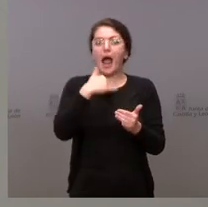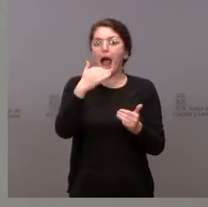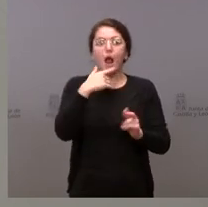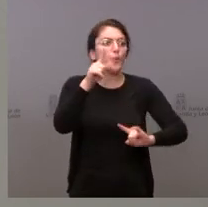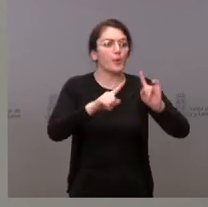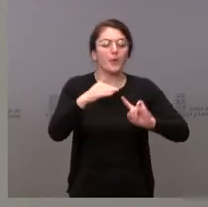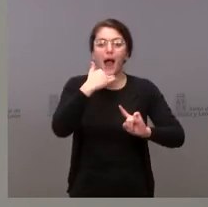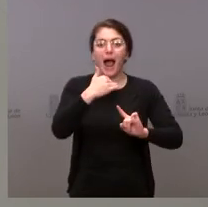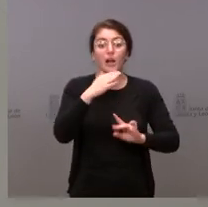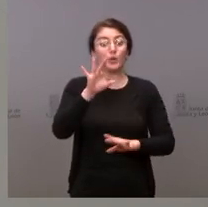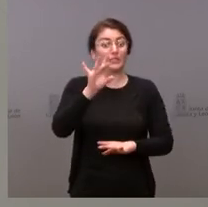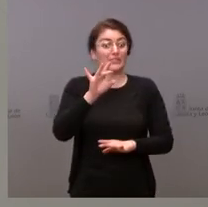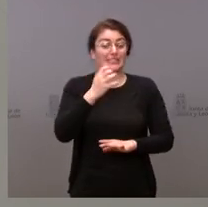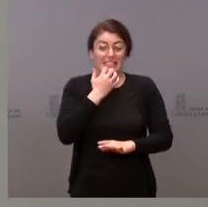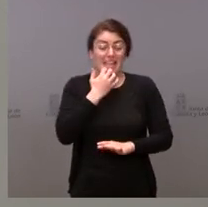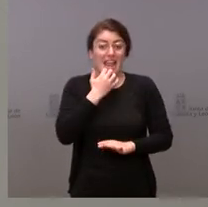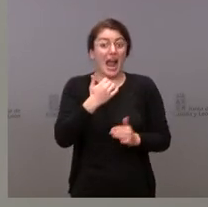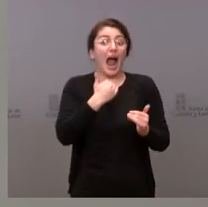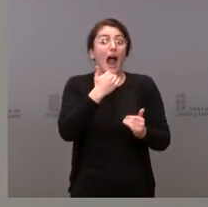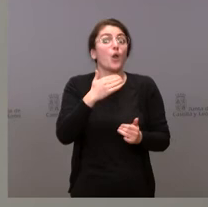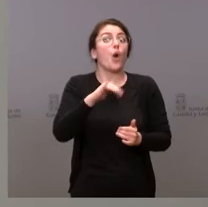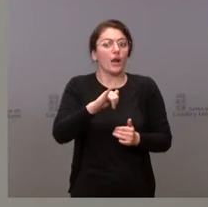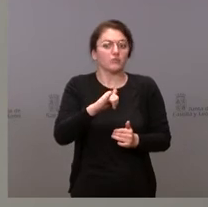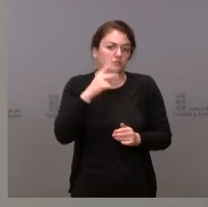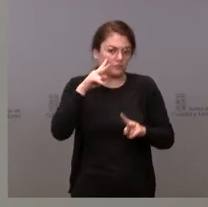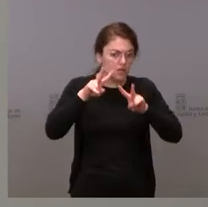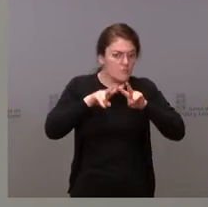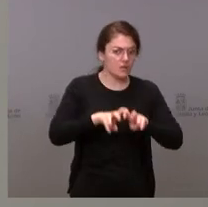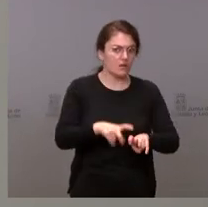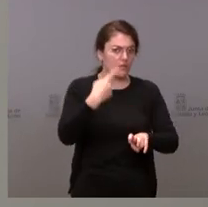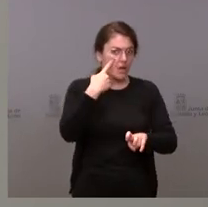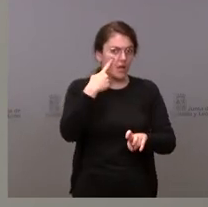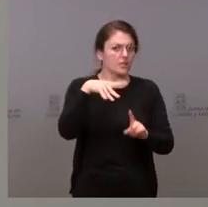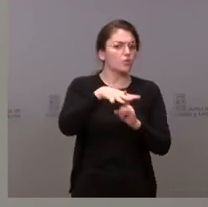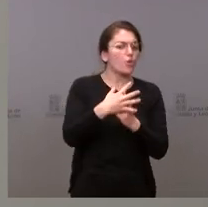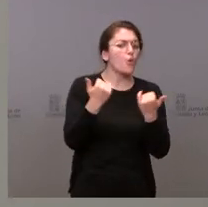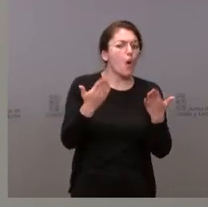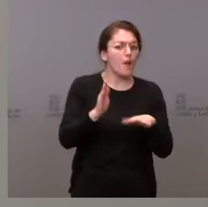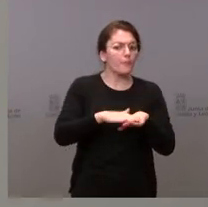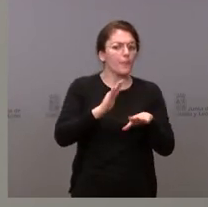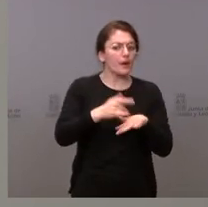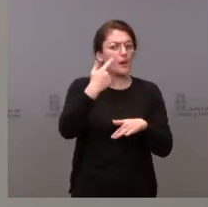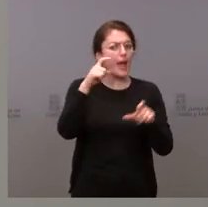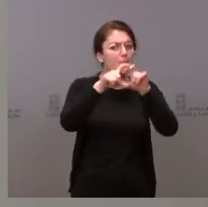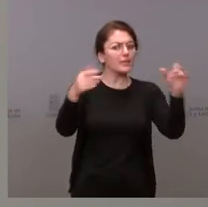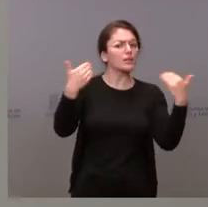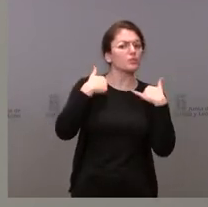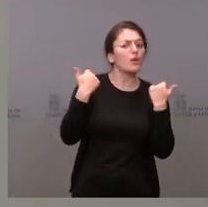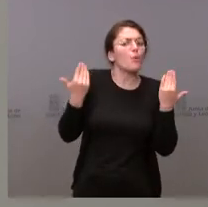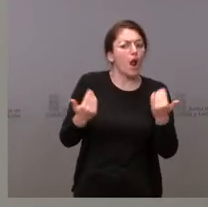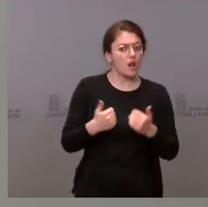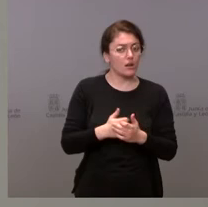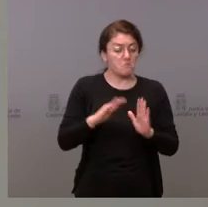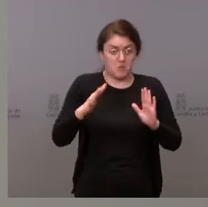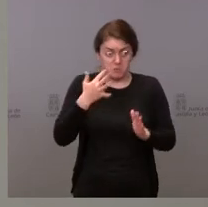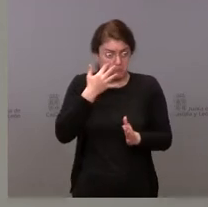así ha sido investigaremos las circunstancias y veremos a ver qué responsabilidad tiene la empresa sobre respecto pero no